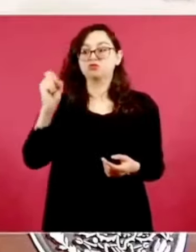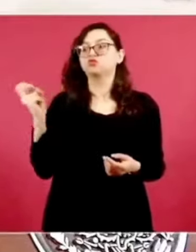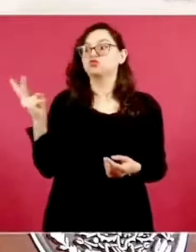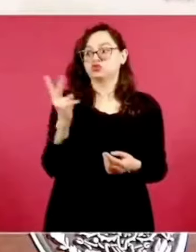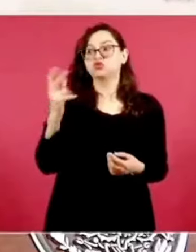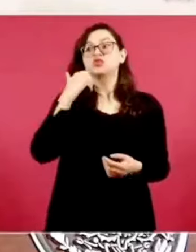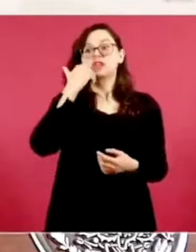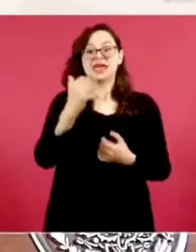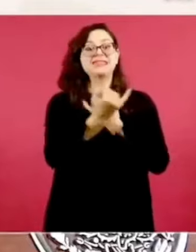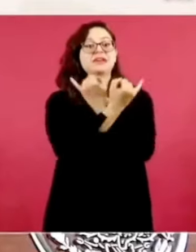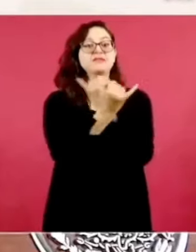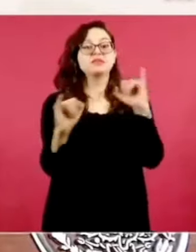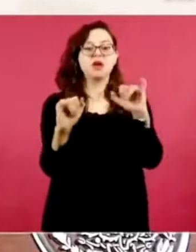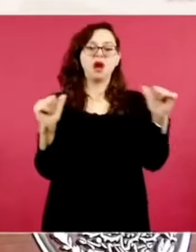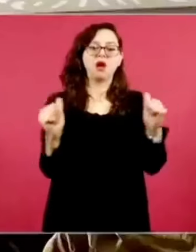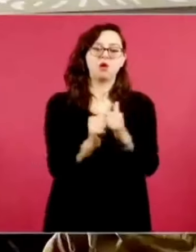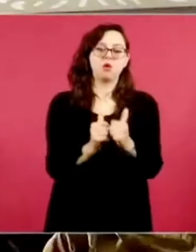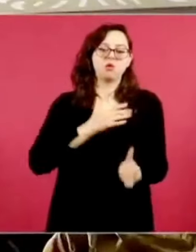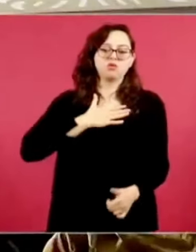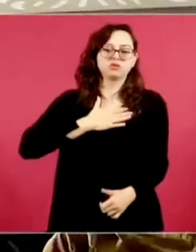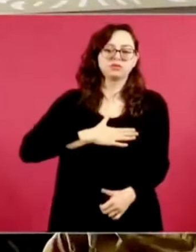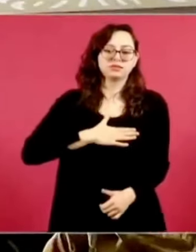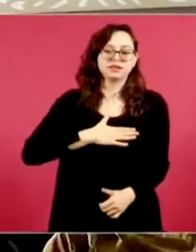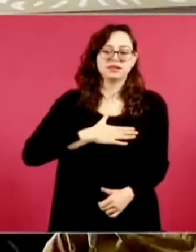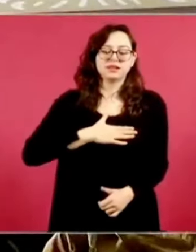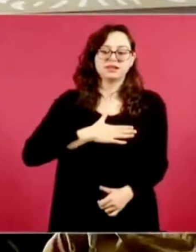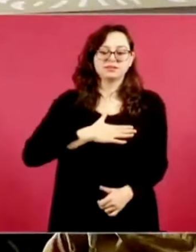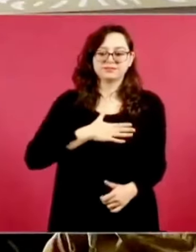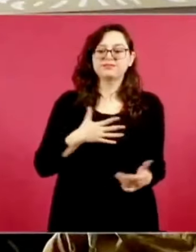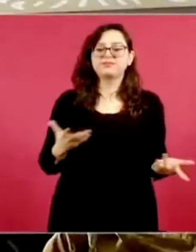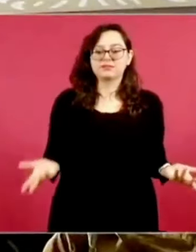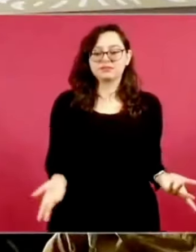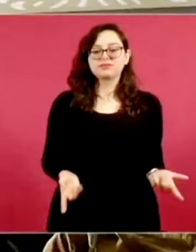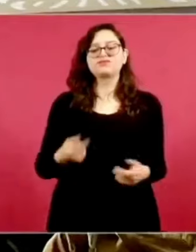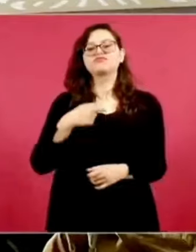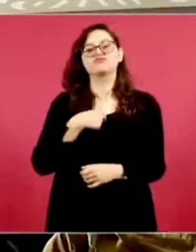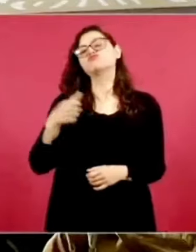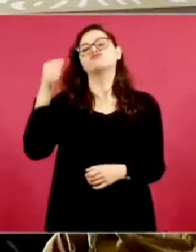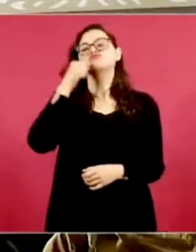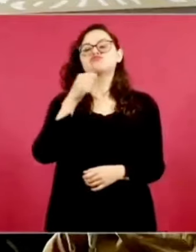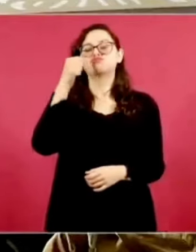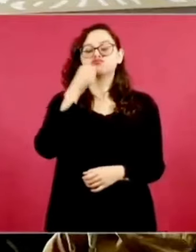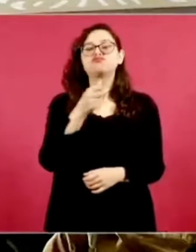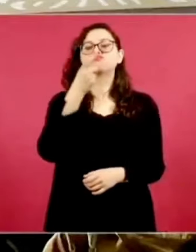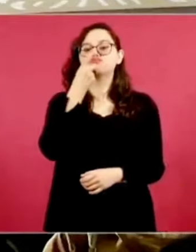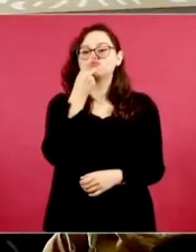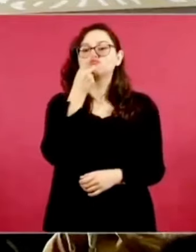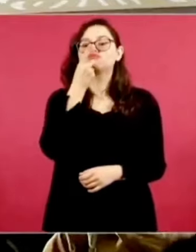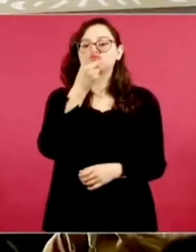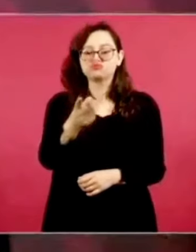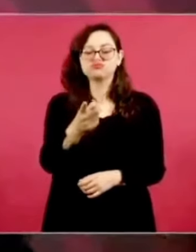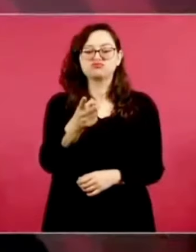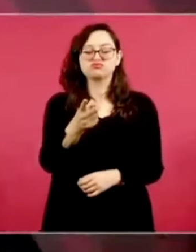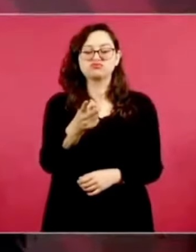la justicia. Por eso siempre digo que los mexicanos celebramos,